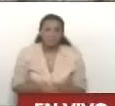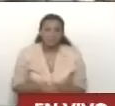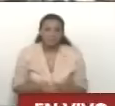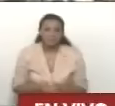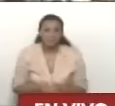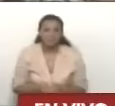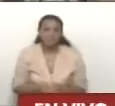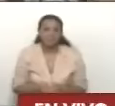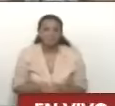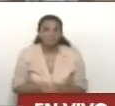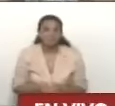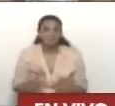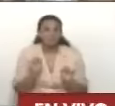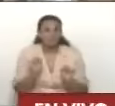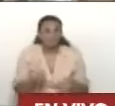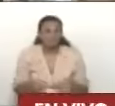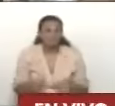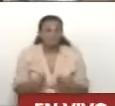Bueno, sí.